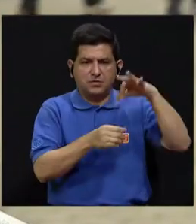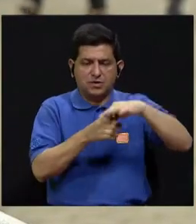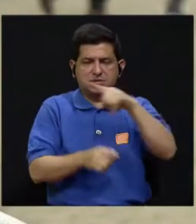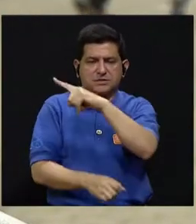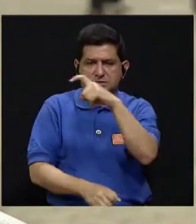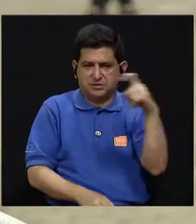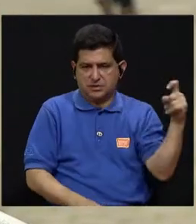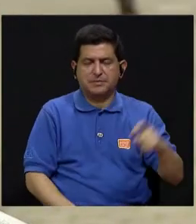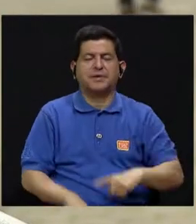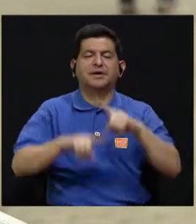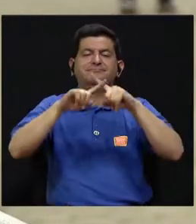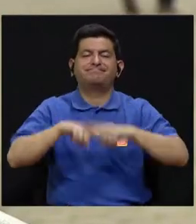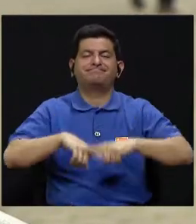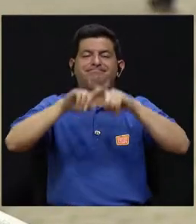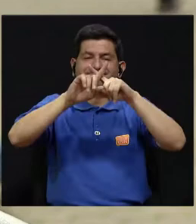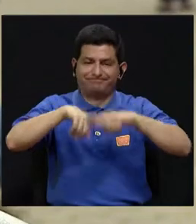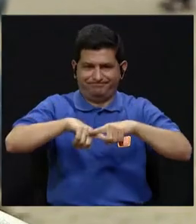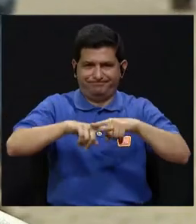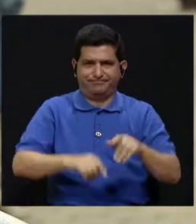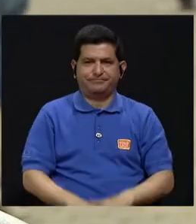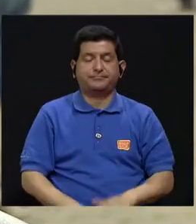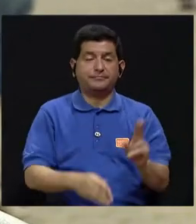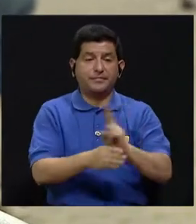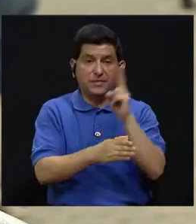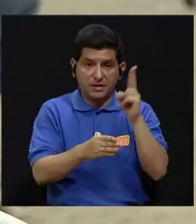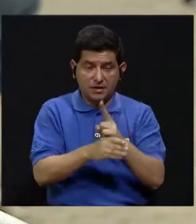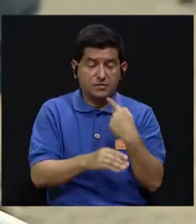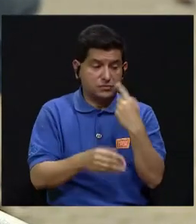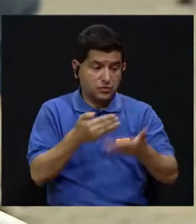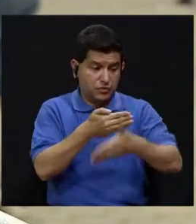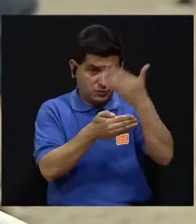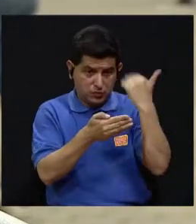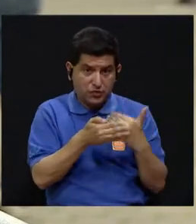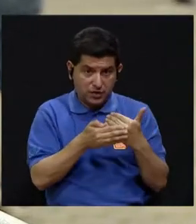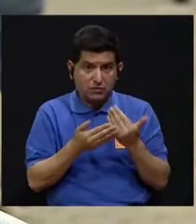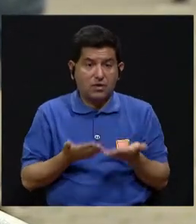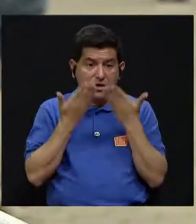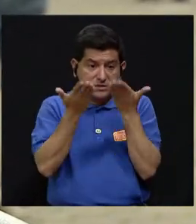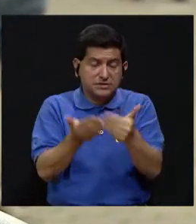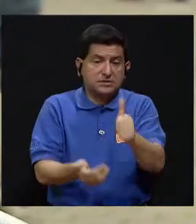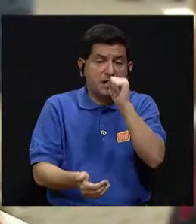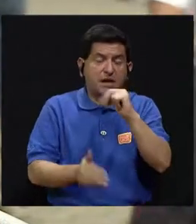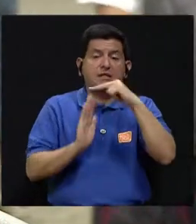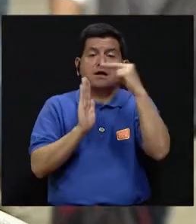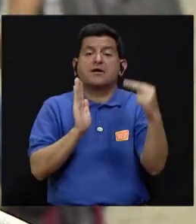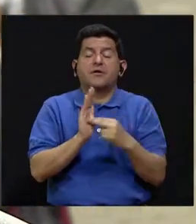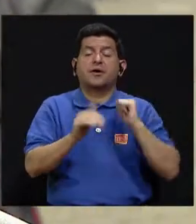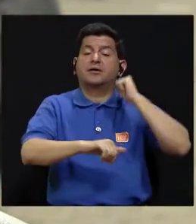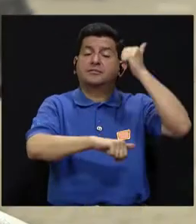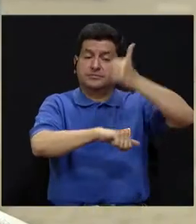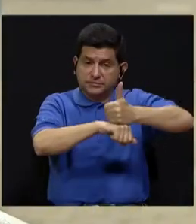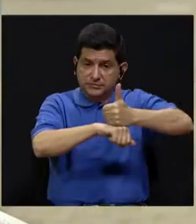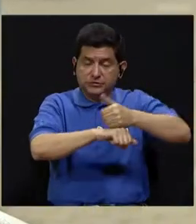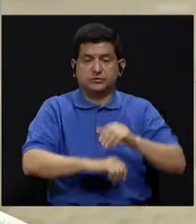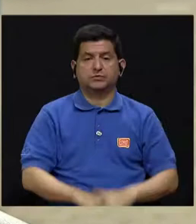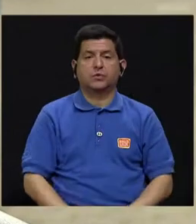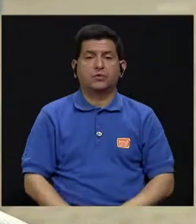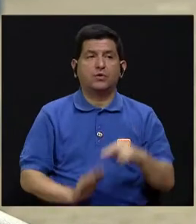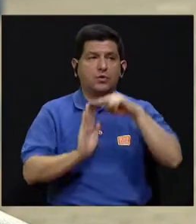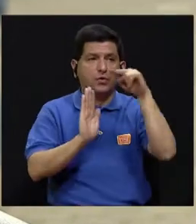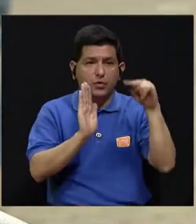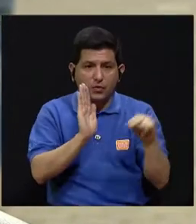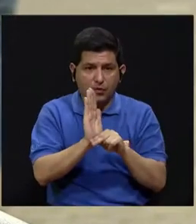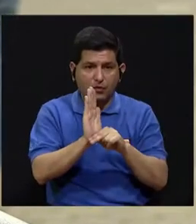cultivo de camarones. Entonces, dependiendo del uso, como les había dicho anteriormente, que se le quiera dar esa agua, hay reglamentos que definen